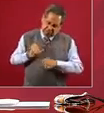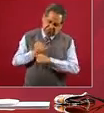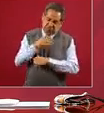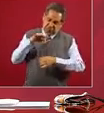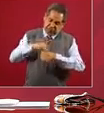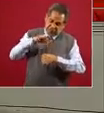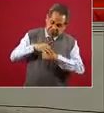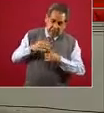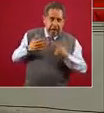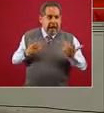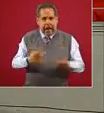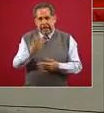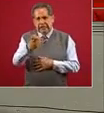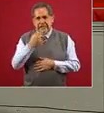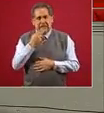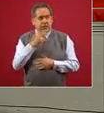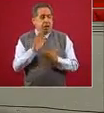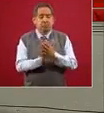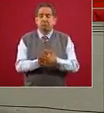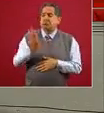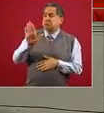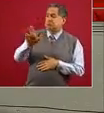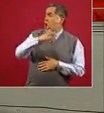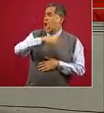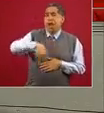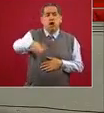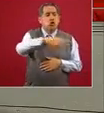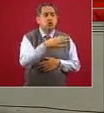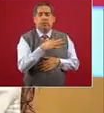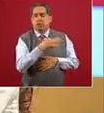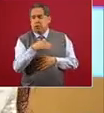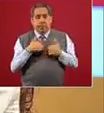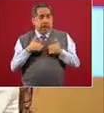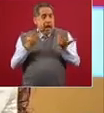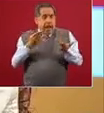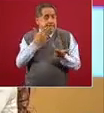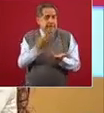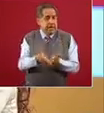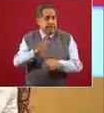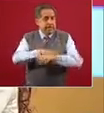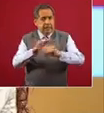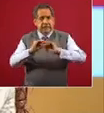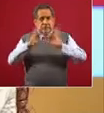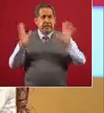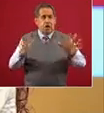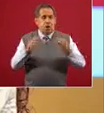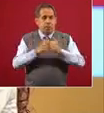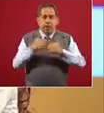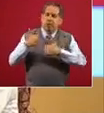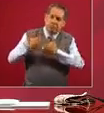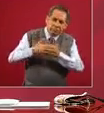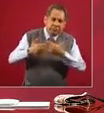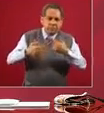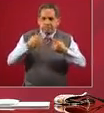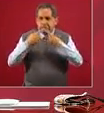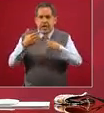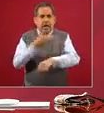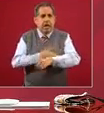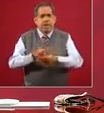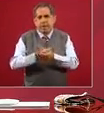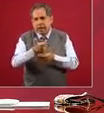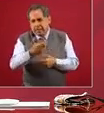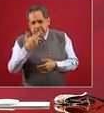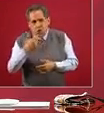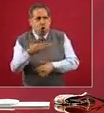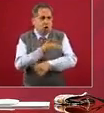una herramienta para poder negociar, mejorar las condiciones de trabajo, mejorar los salarios